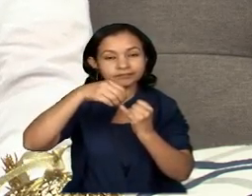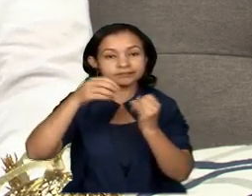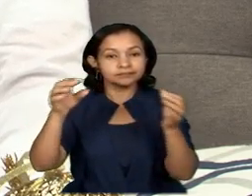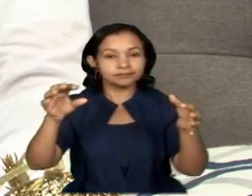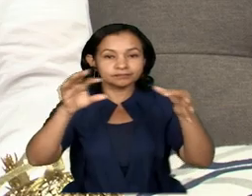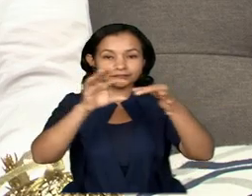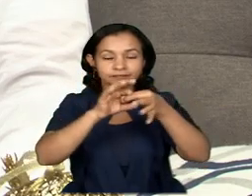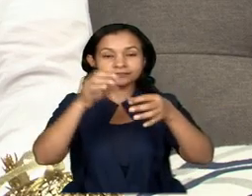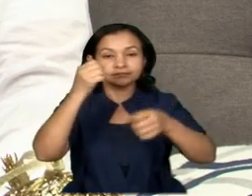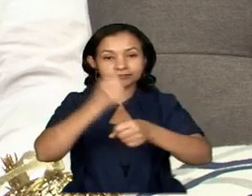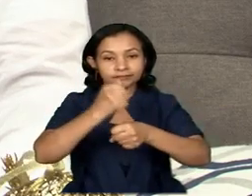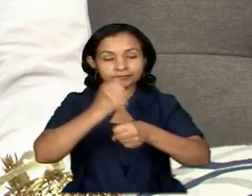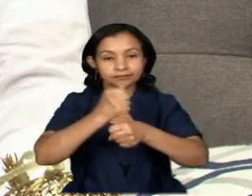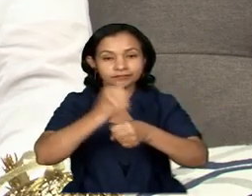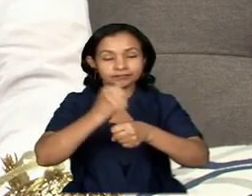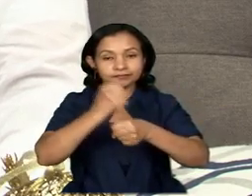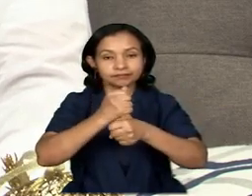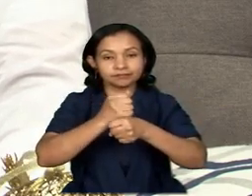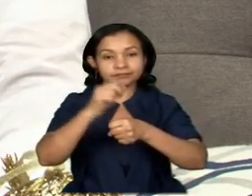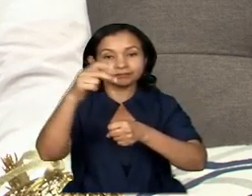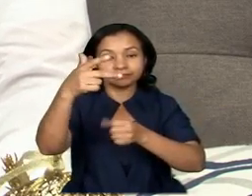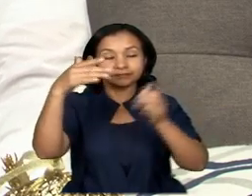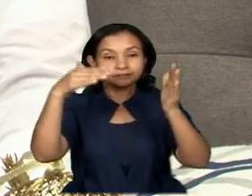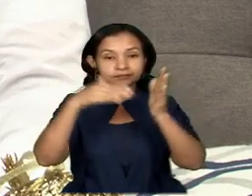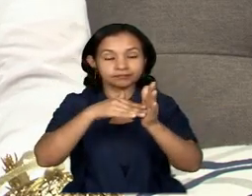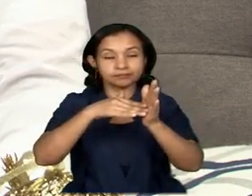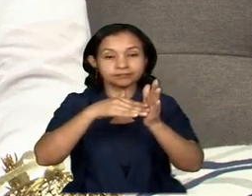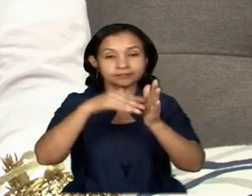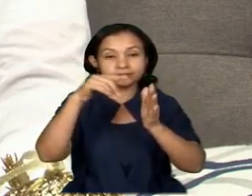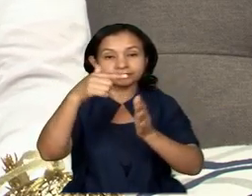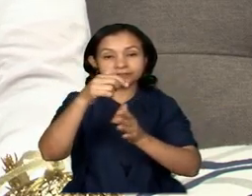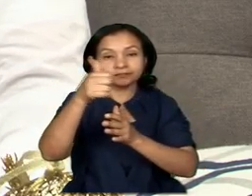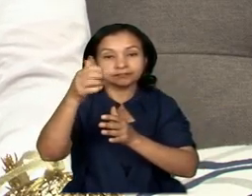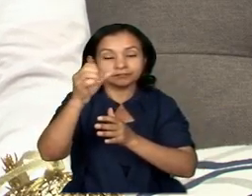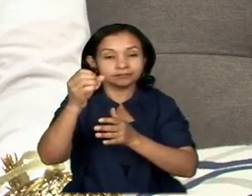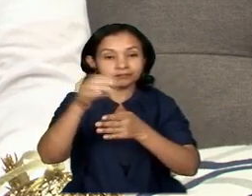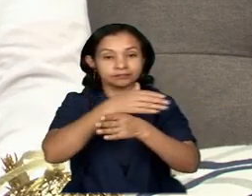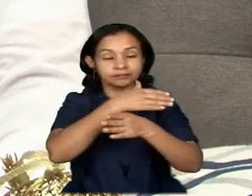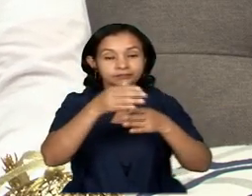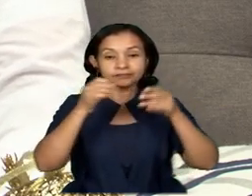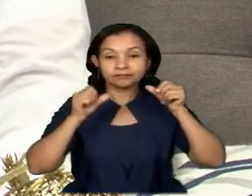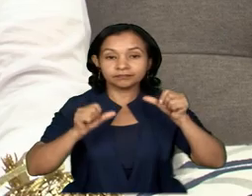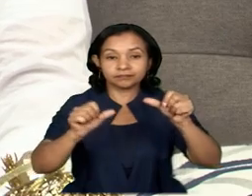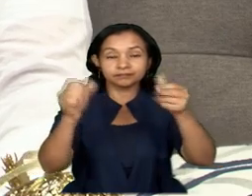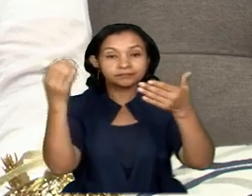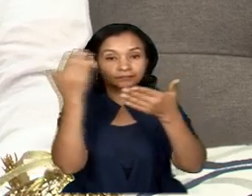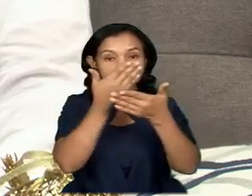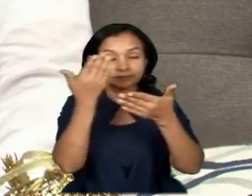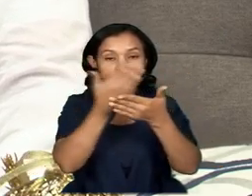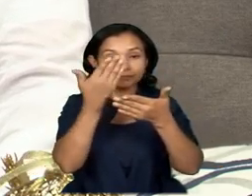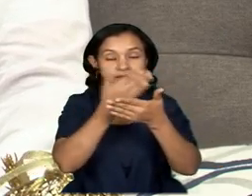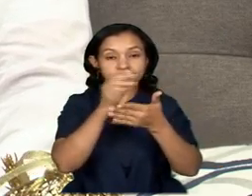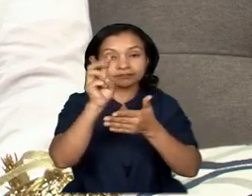Se está trabajando en una oferta de 8.760 alternativas de continuidad educativa, De